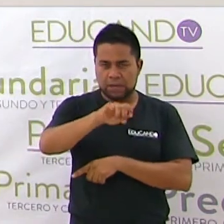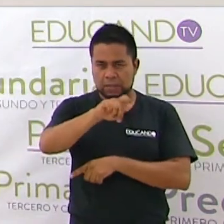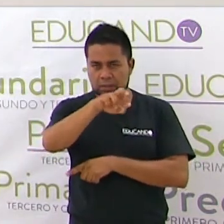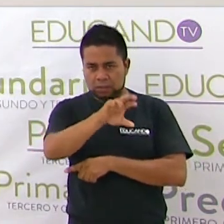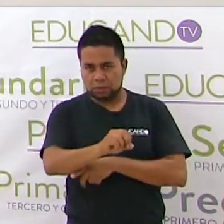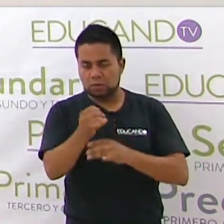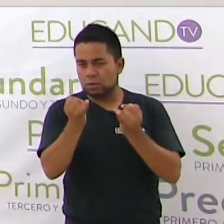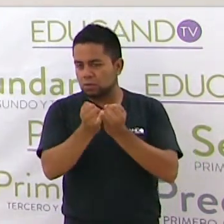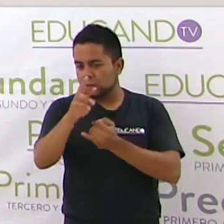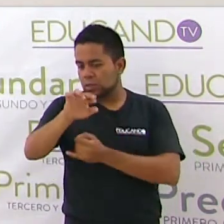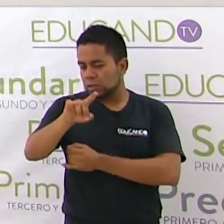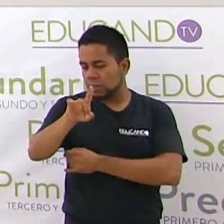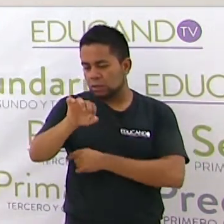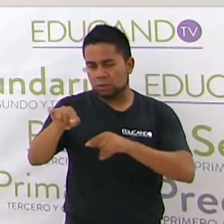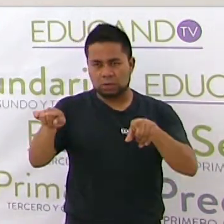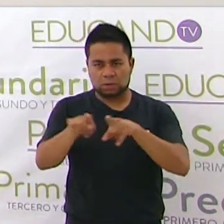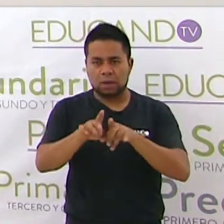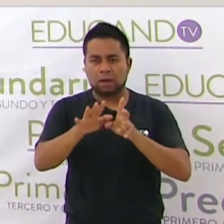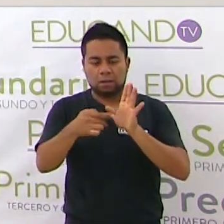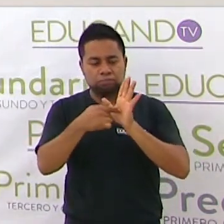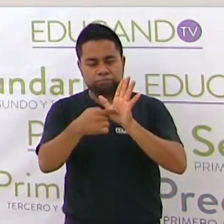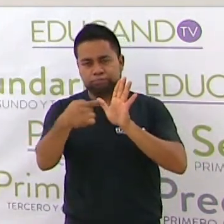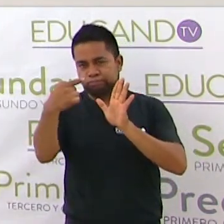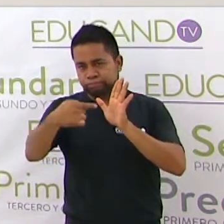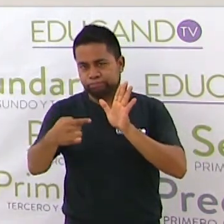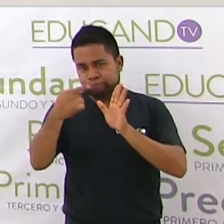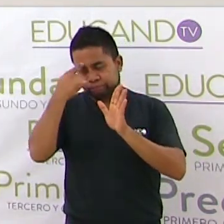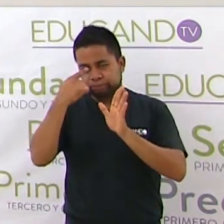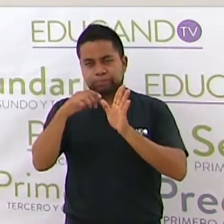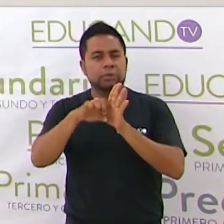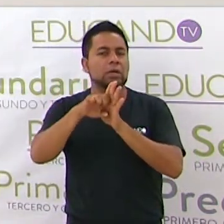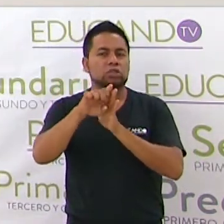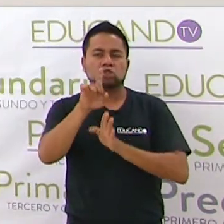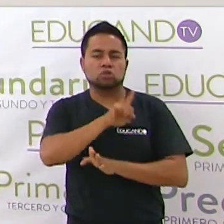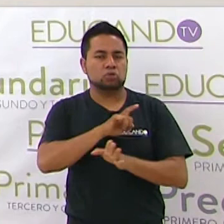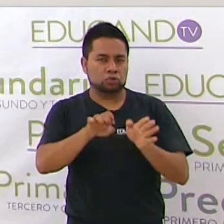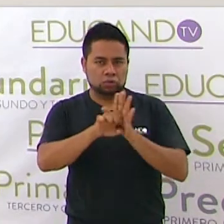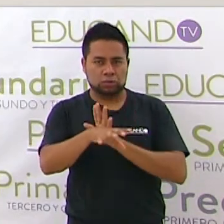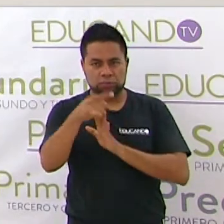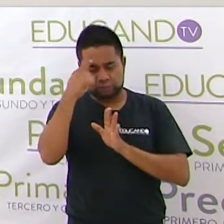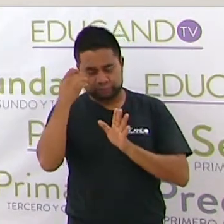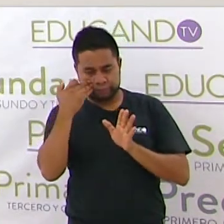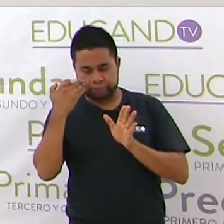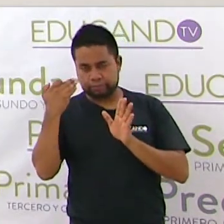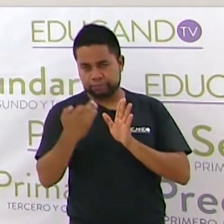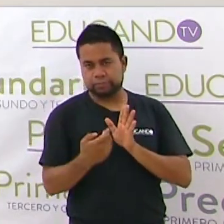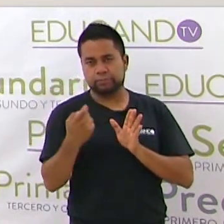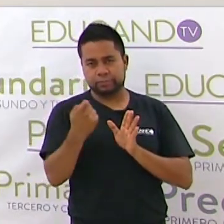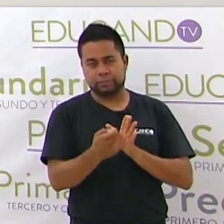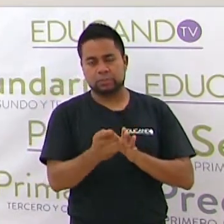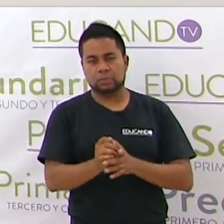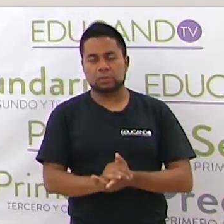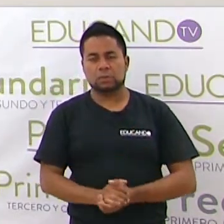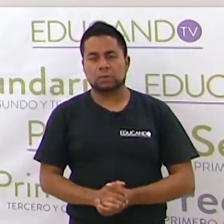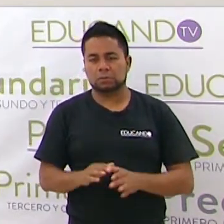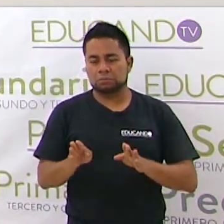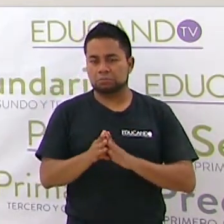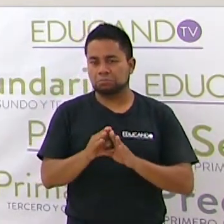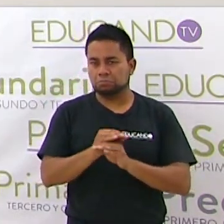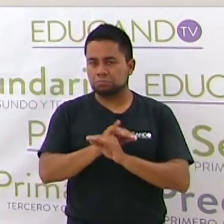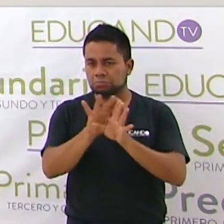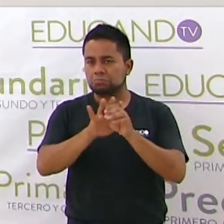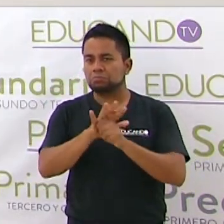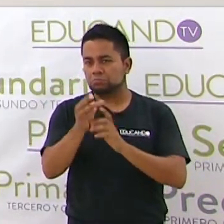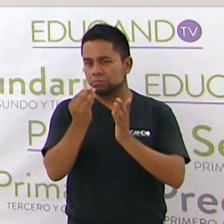ya los presenté para que a manera de tener un poquito más claro de qué se va a